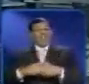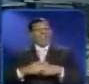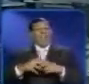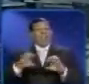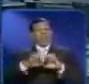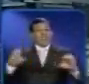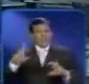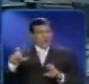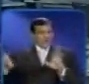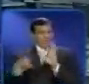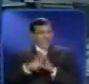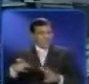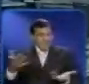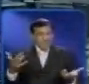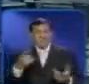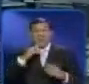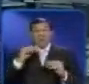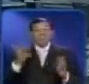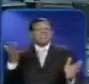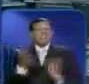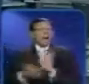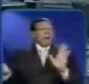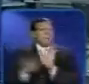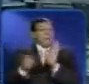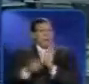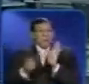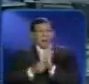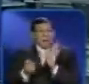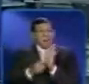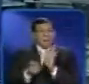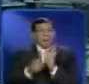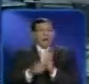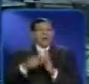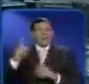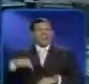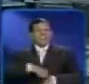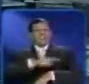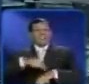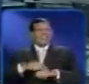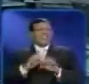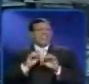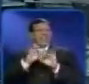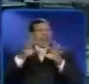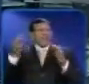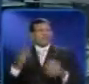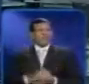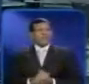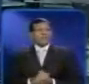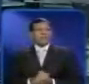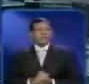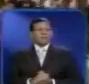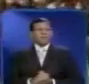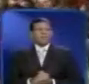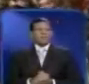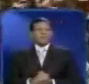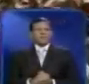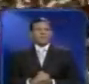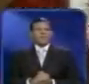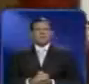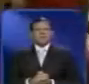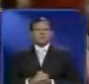ejecutivo nacional no se habló de los cacerolazos de la ciudadanía llevados a cabo incluso durante la transmisión oficial